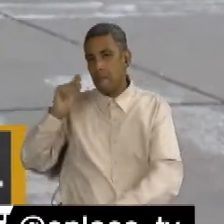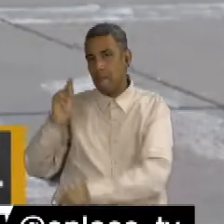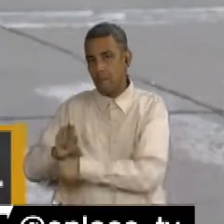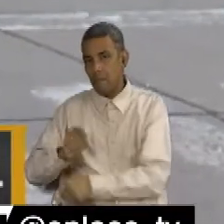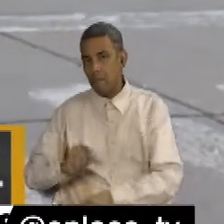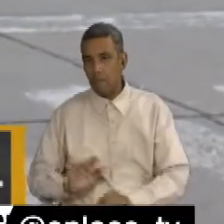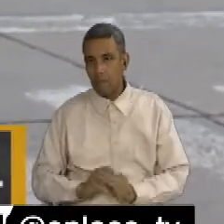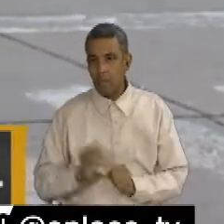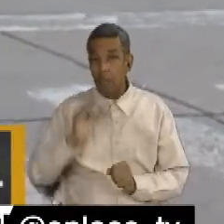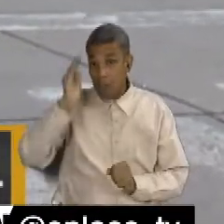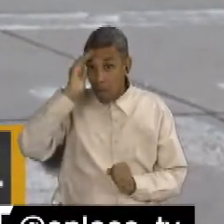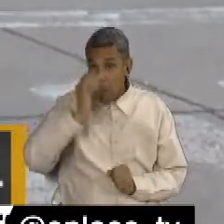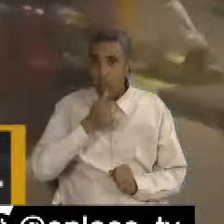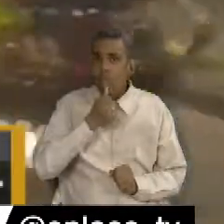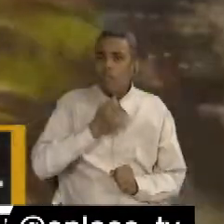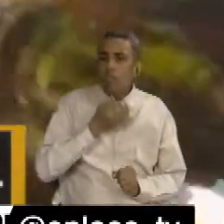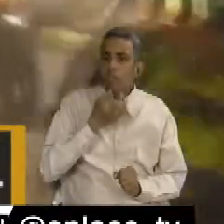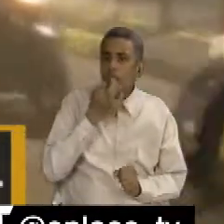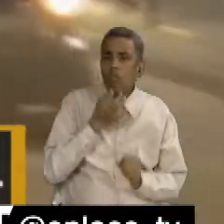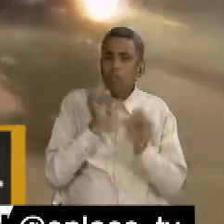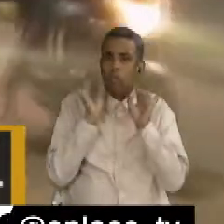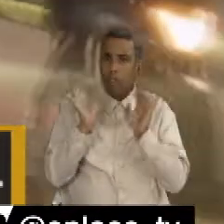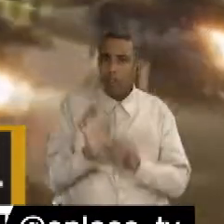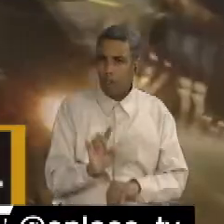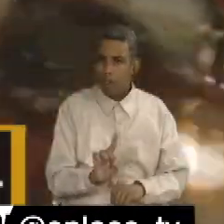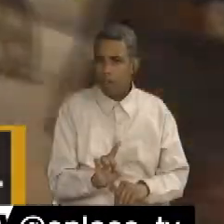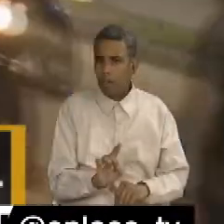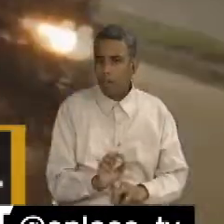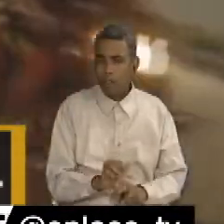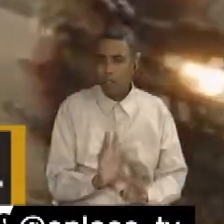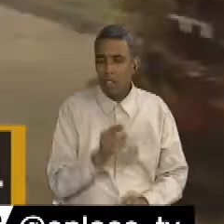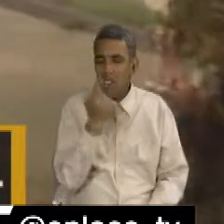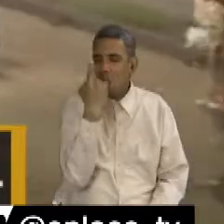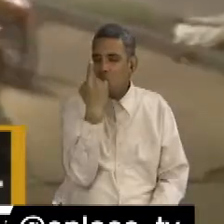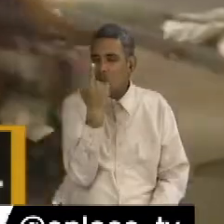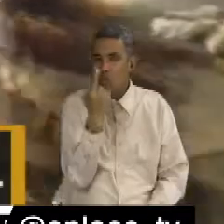fuera de peligro, indicó el mayor Alvear, quien informó además que este fue el único hecho violento